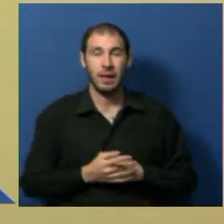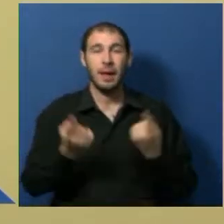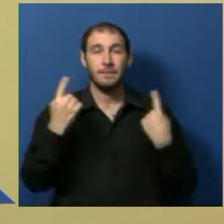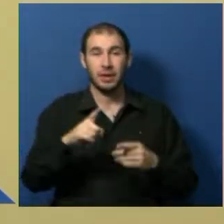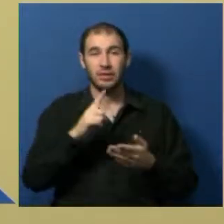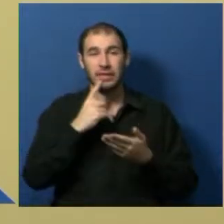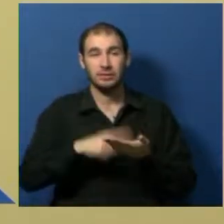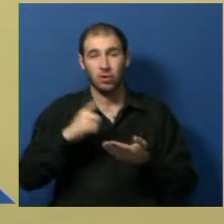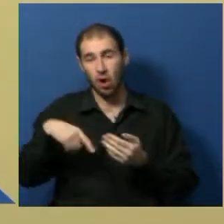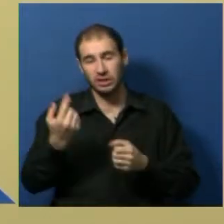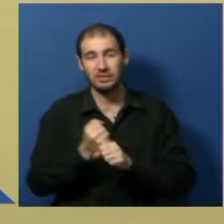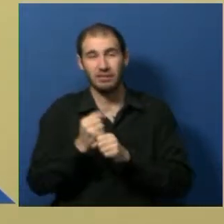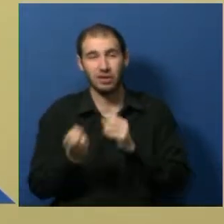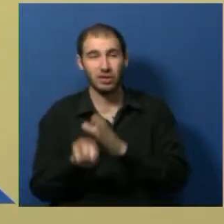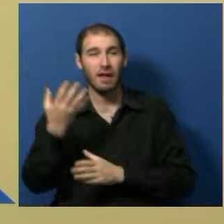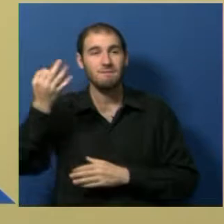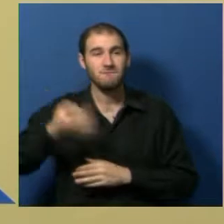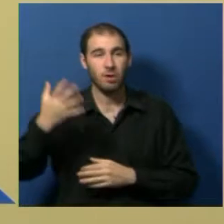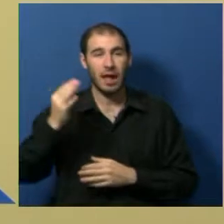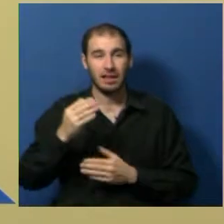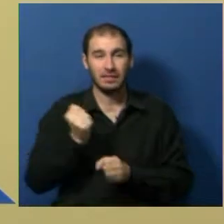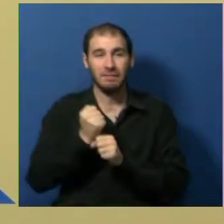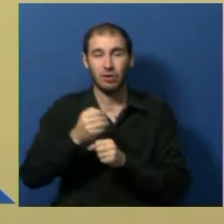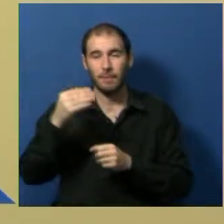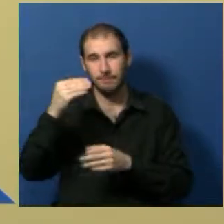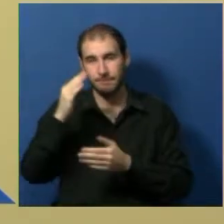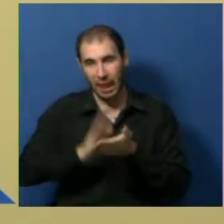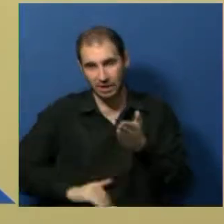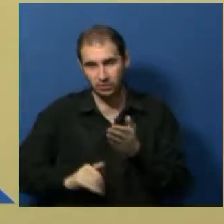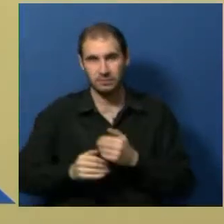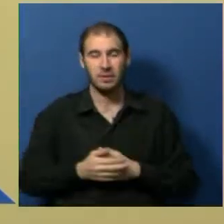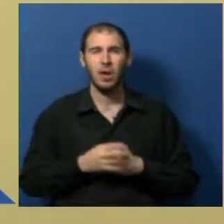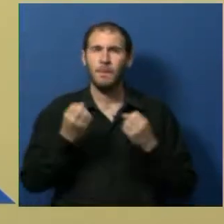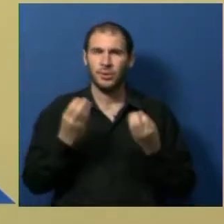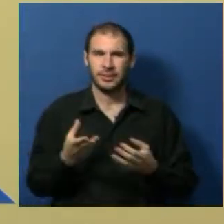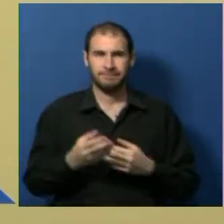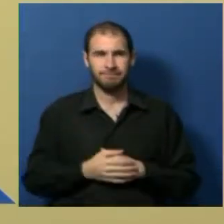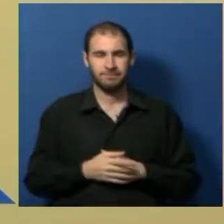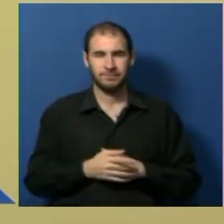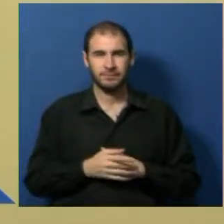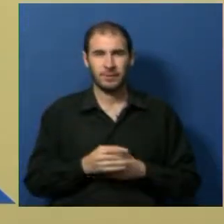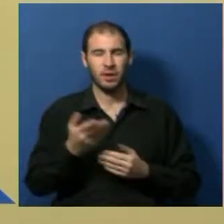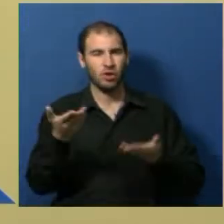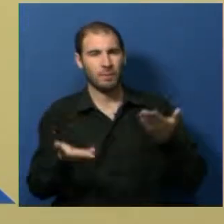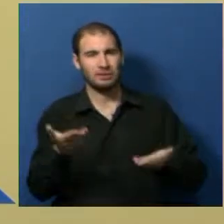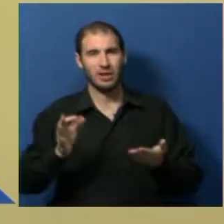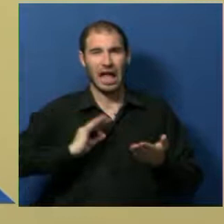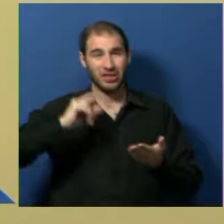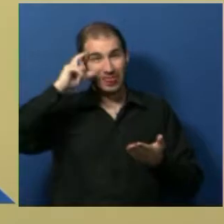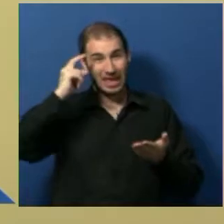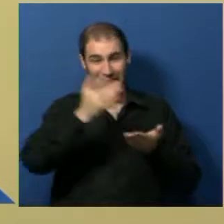otra es crear empleo y empleo formal, genuino y decente, es decir, empleo en blanco. ¿Por qué? Si nosotros vemos los últimos 10